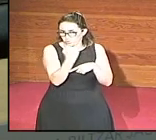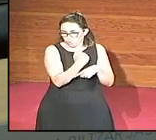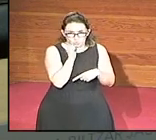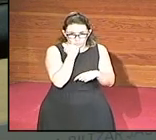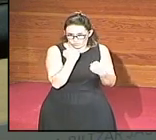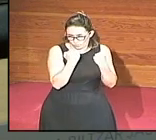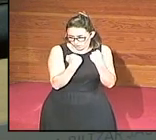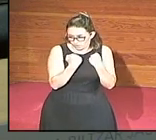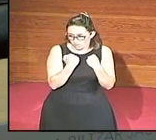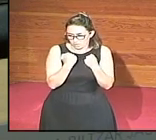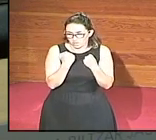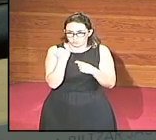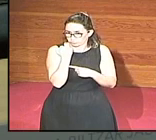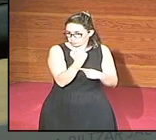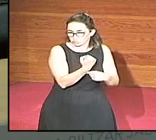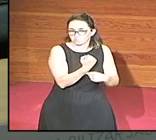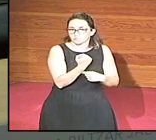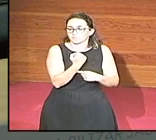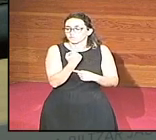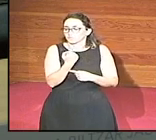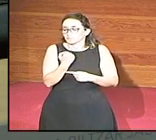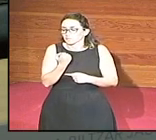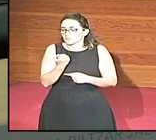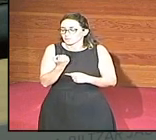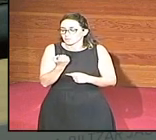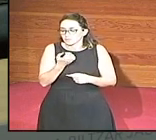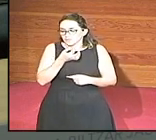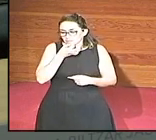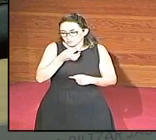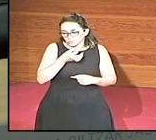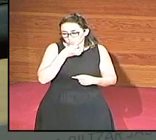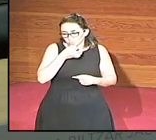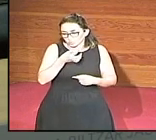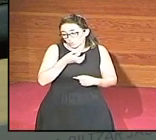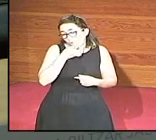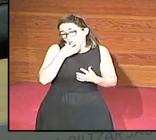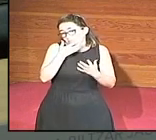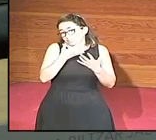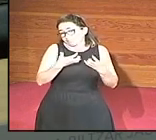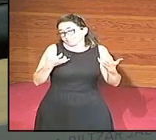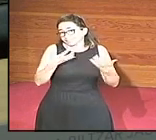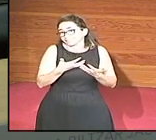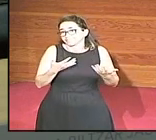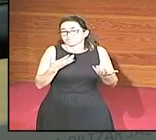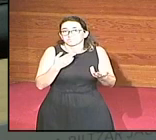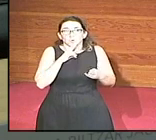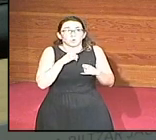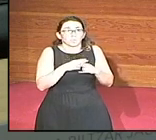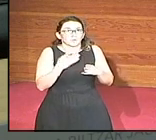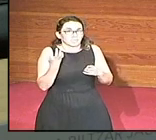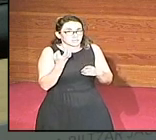Es uno de los, bueno, los discursos de este, del bueno, no sé cómo se llama, no sé qué, Cirilo,